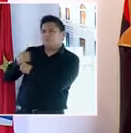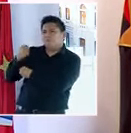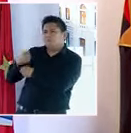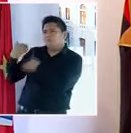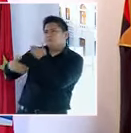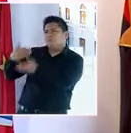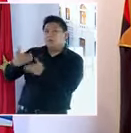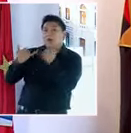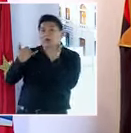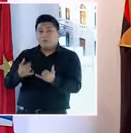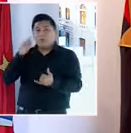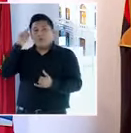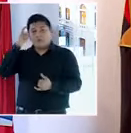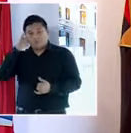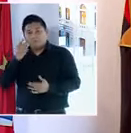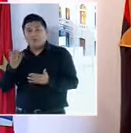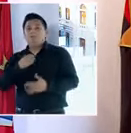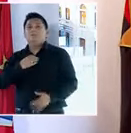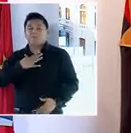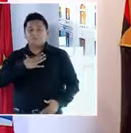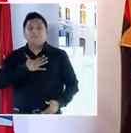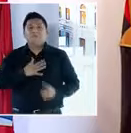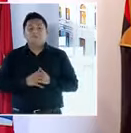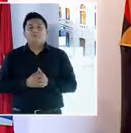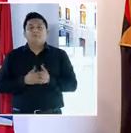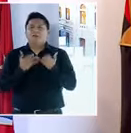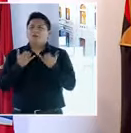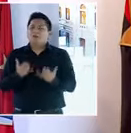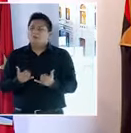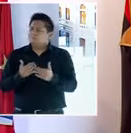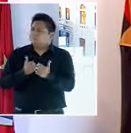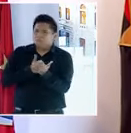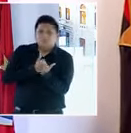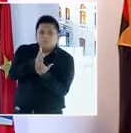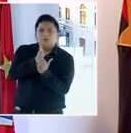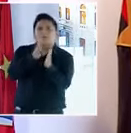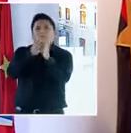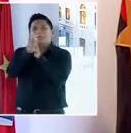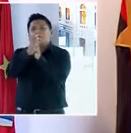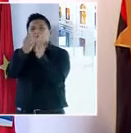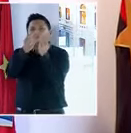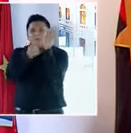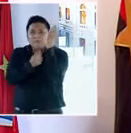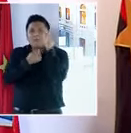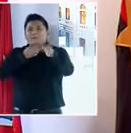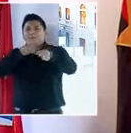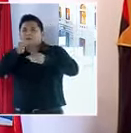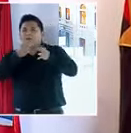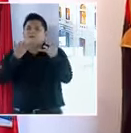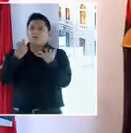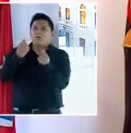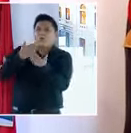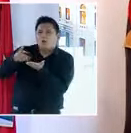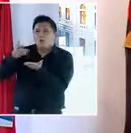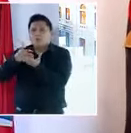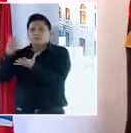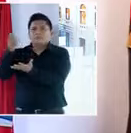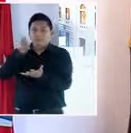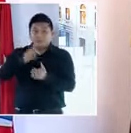actual gobierno de las oportunidades, enmarcado en una permanente rendición pública de cuentas. En estos